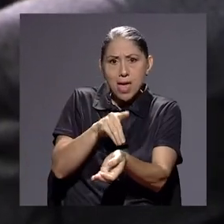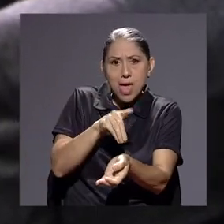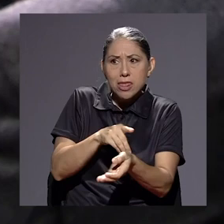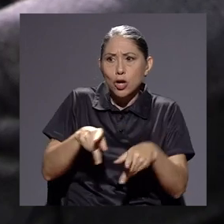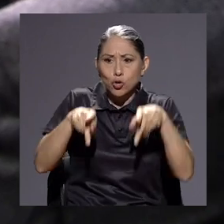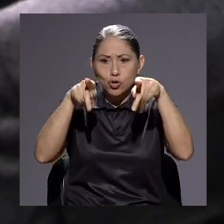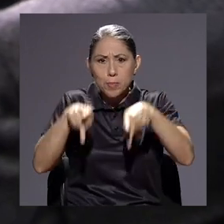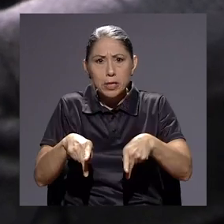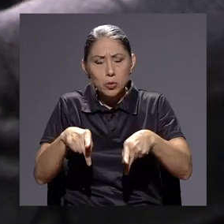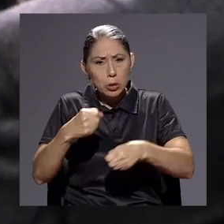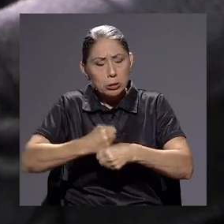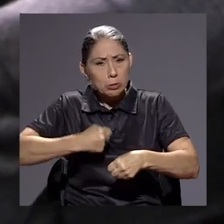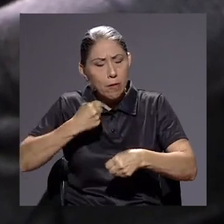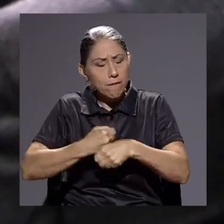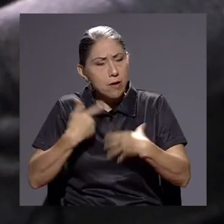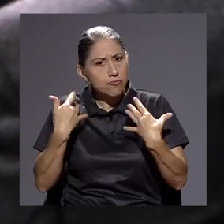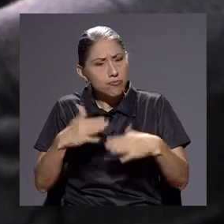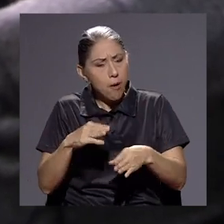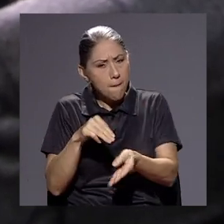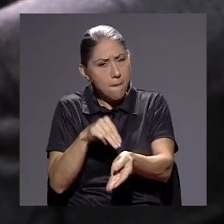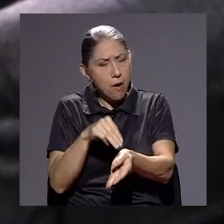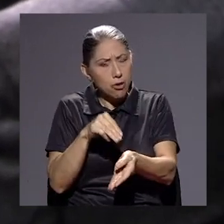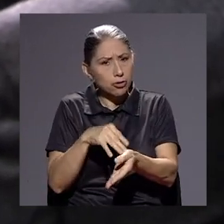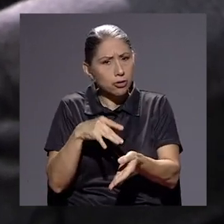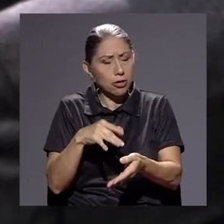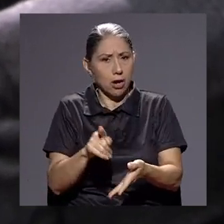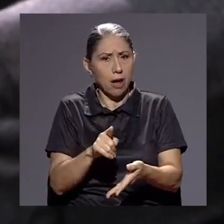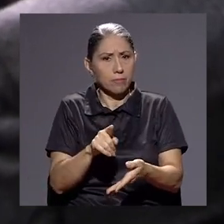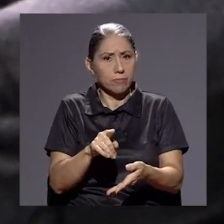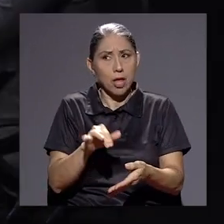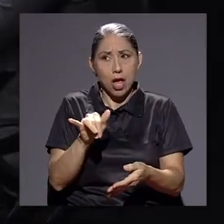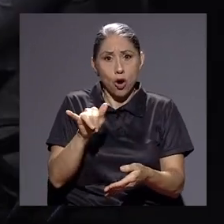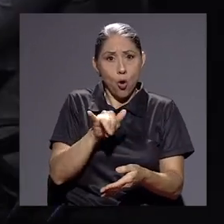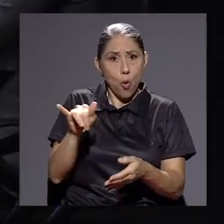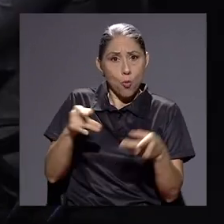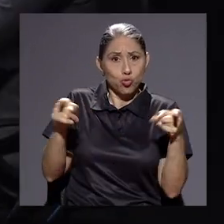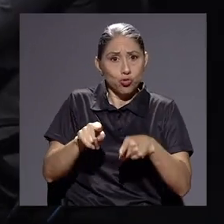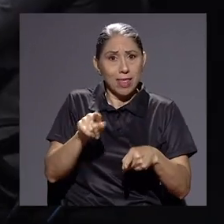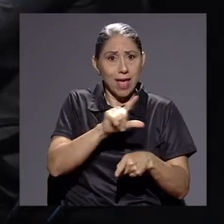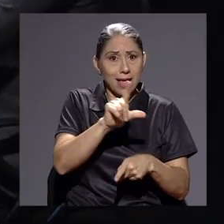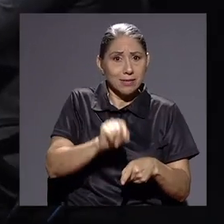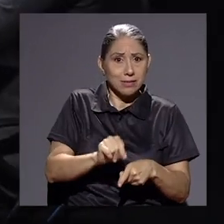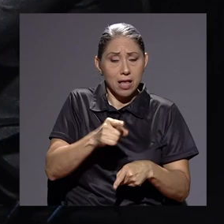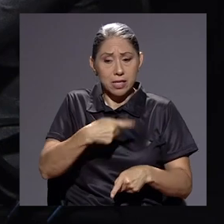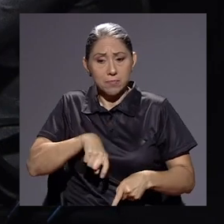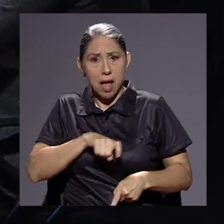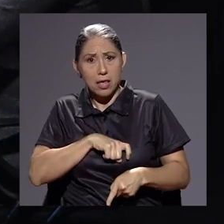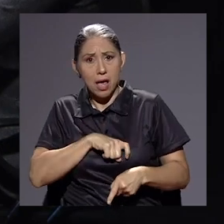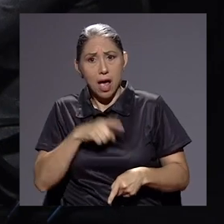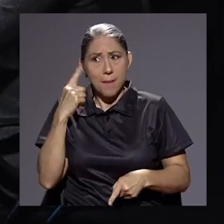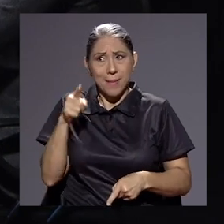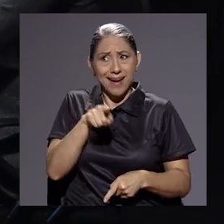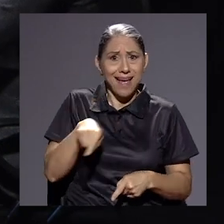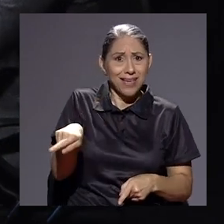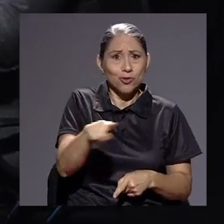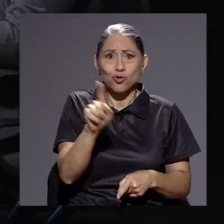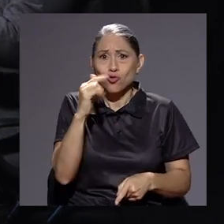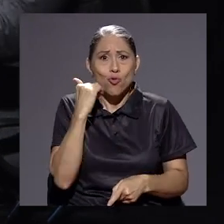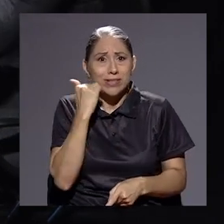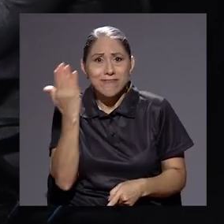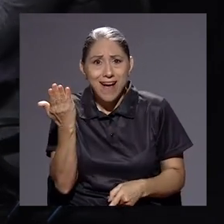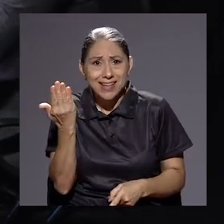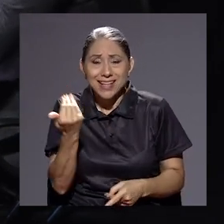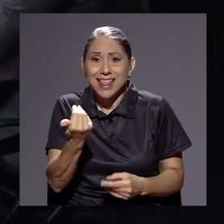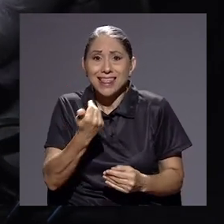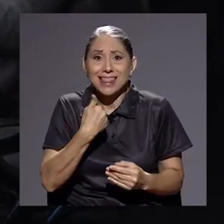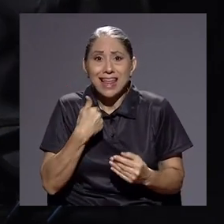para intensivistas, por ejemplo, como sucedía en España y en Italia, tener filas y de 10, uno tal